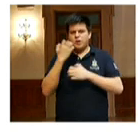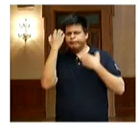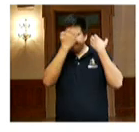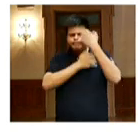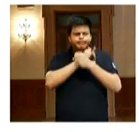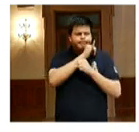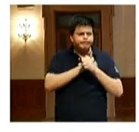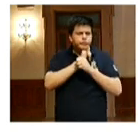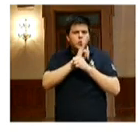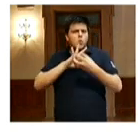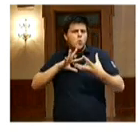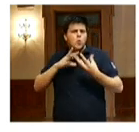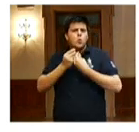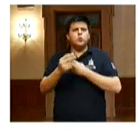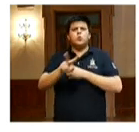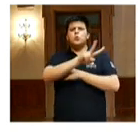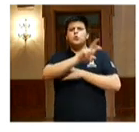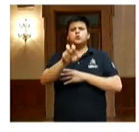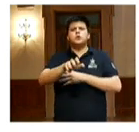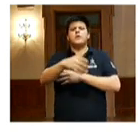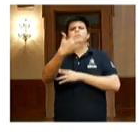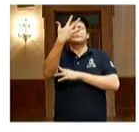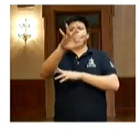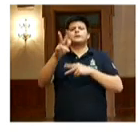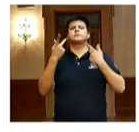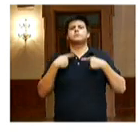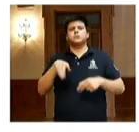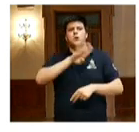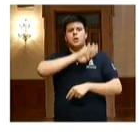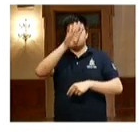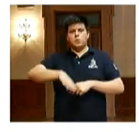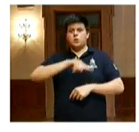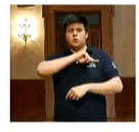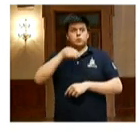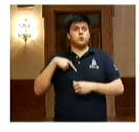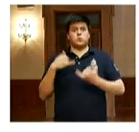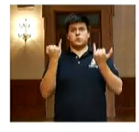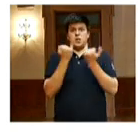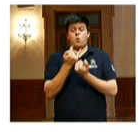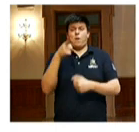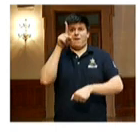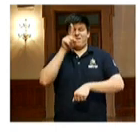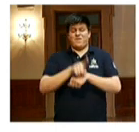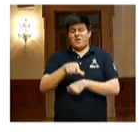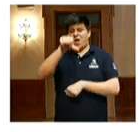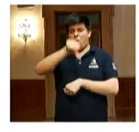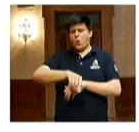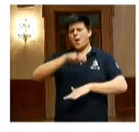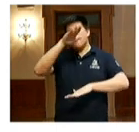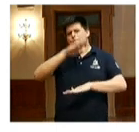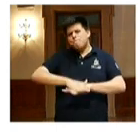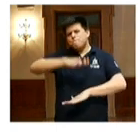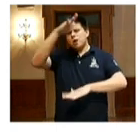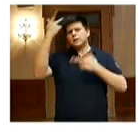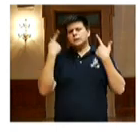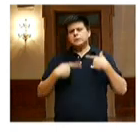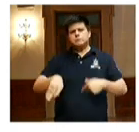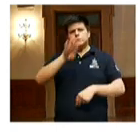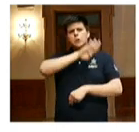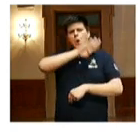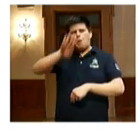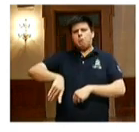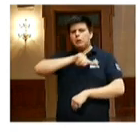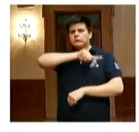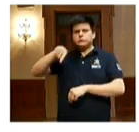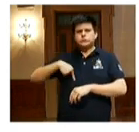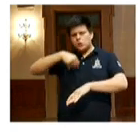total de 210 defunciones en el estado hoy también es el día en que más defunciones vamos